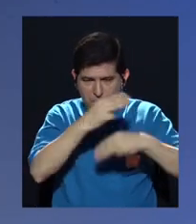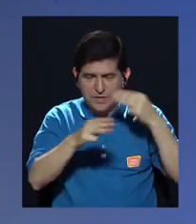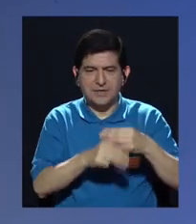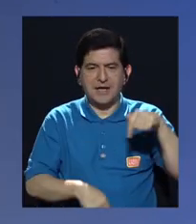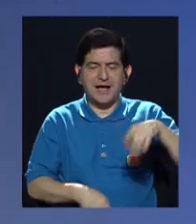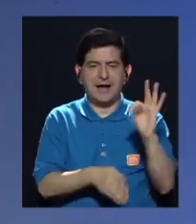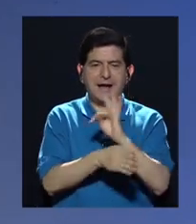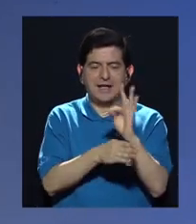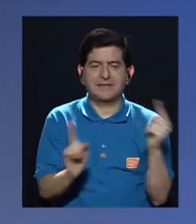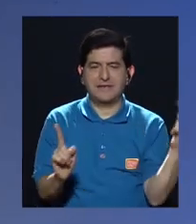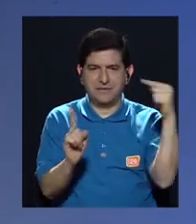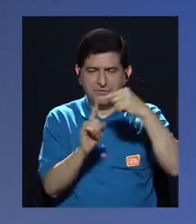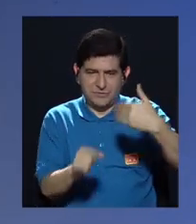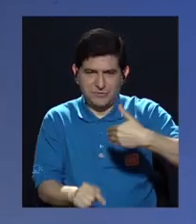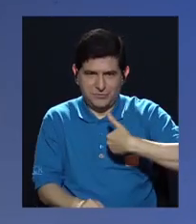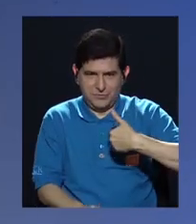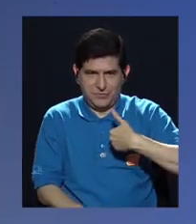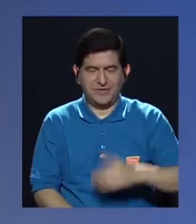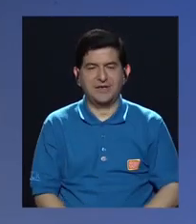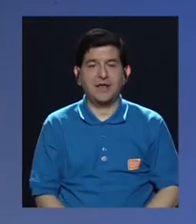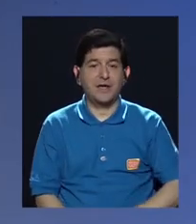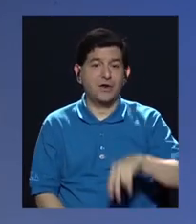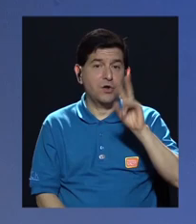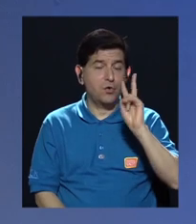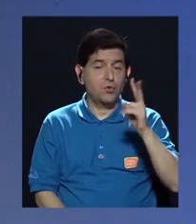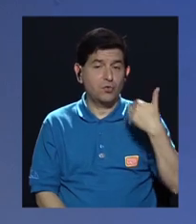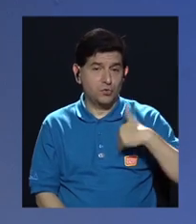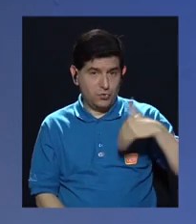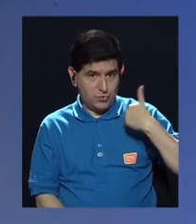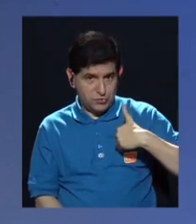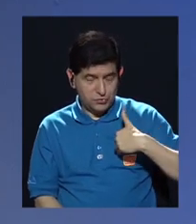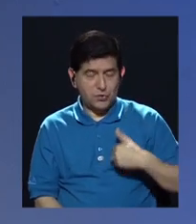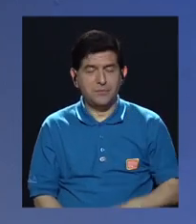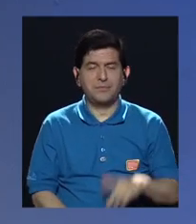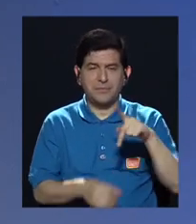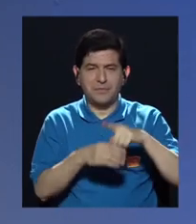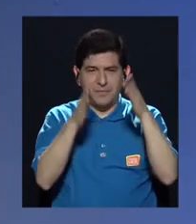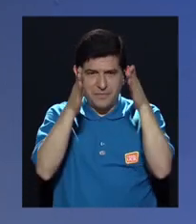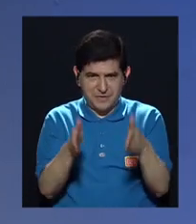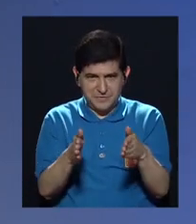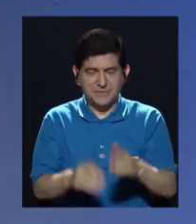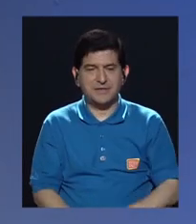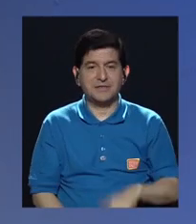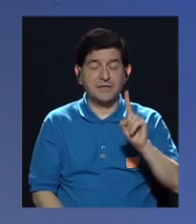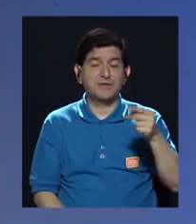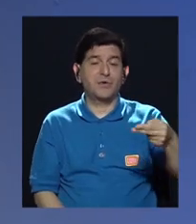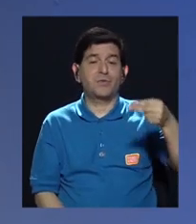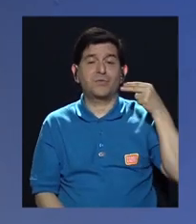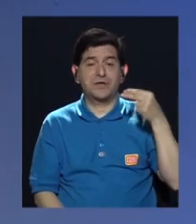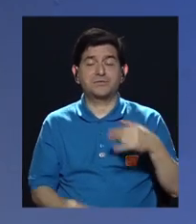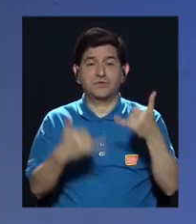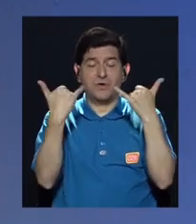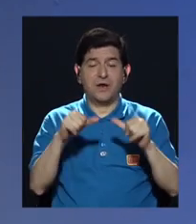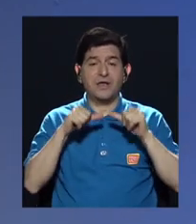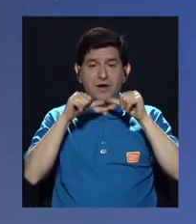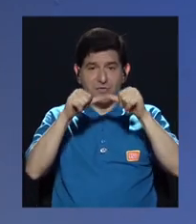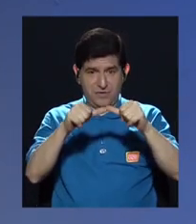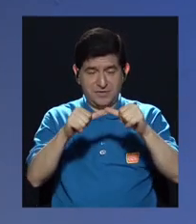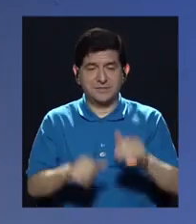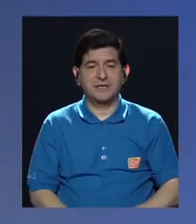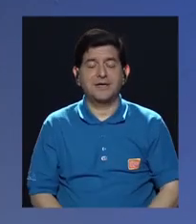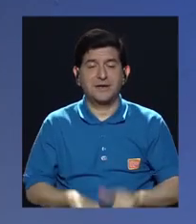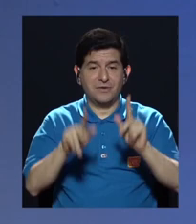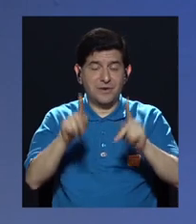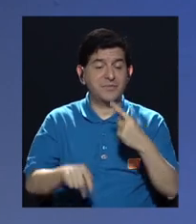haciendo televisión con sentido con dos hombres protagonistas de una historia, y que ahora regresamos